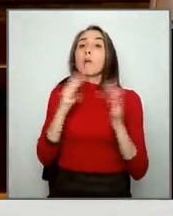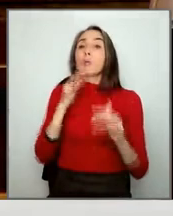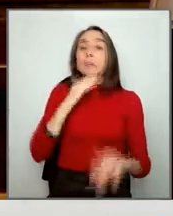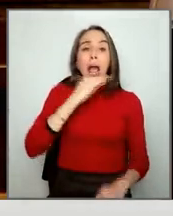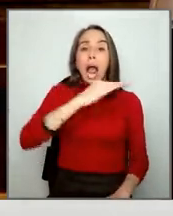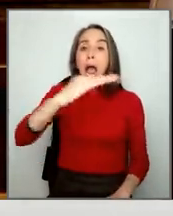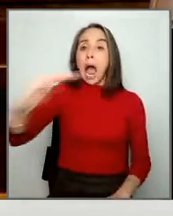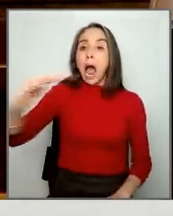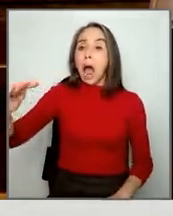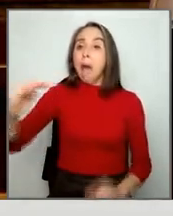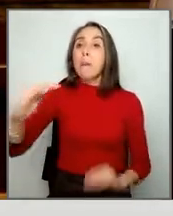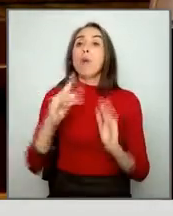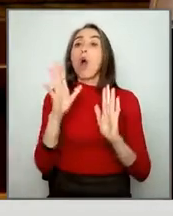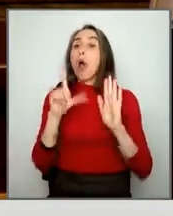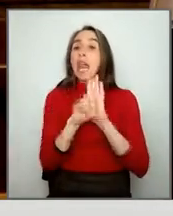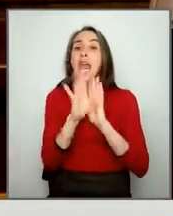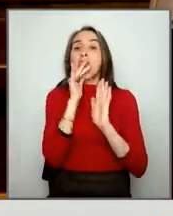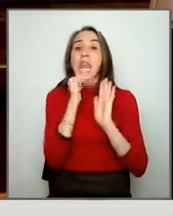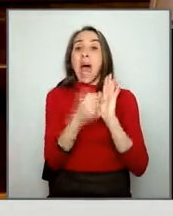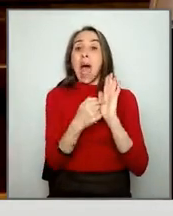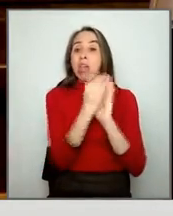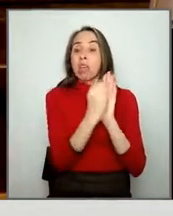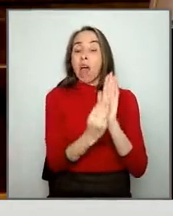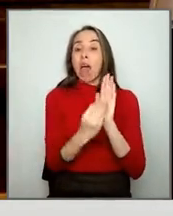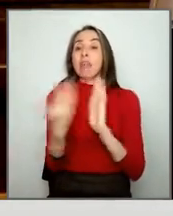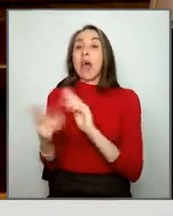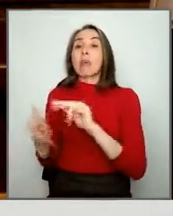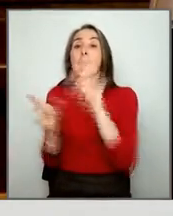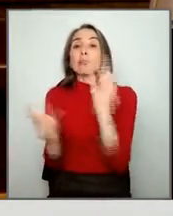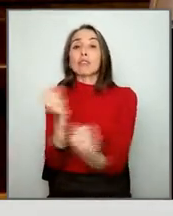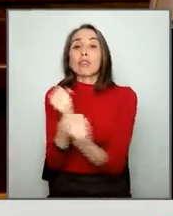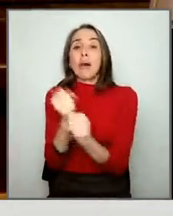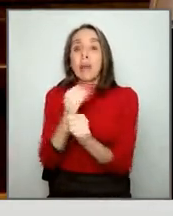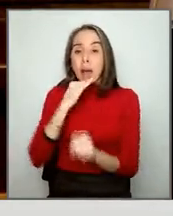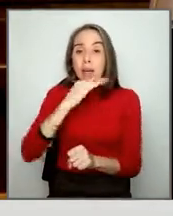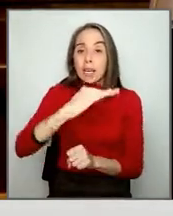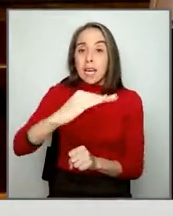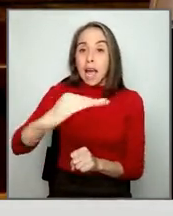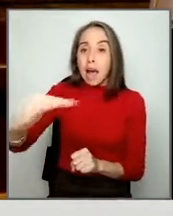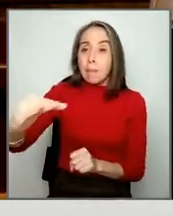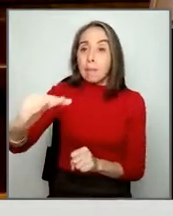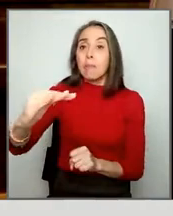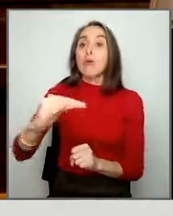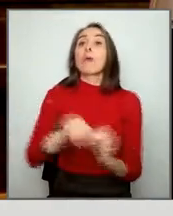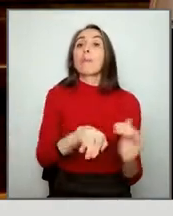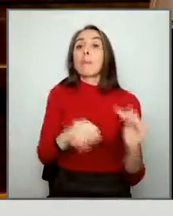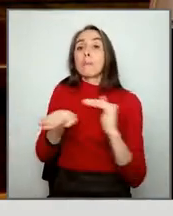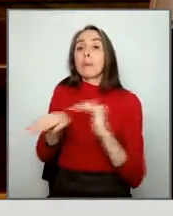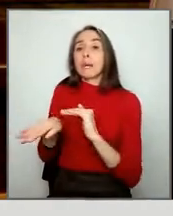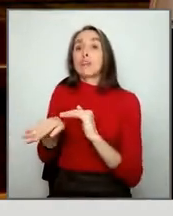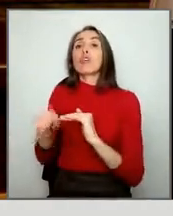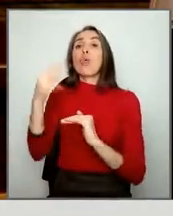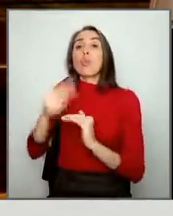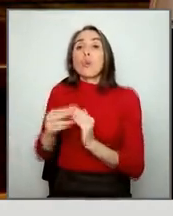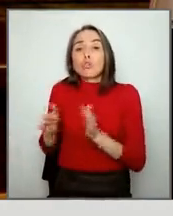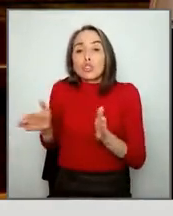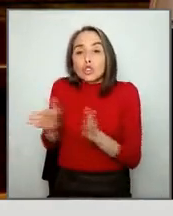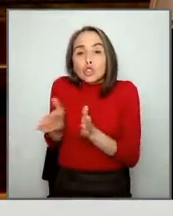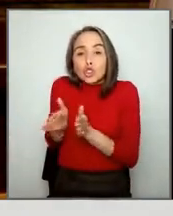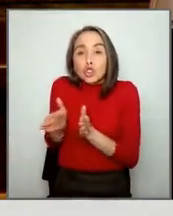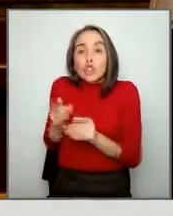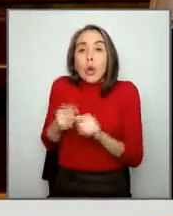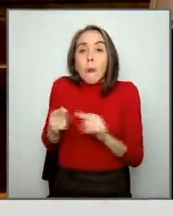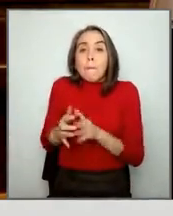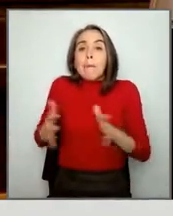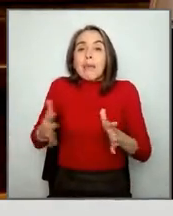tranquilidad a quienes desarrollan actividades agrícola y sirviendo como medida de apoyo a los pequeños y medianos agricultores claramente voy a anunciar